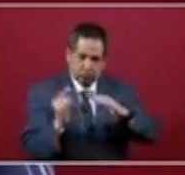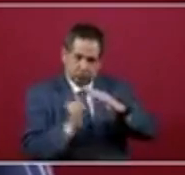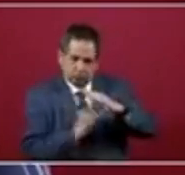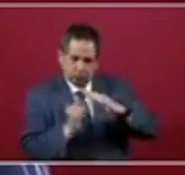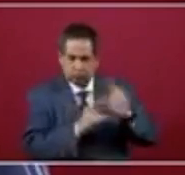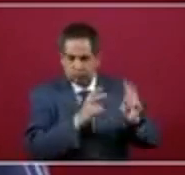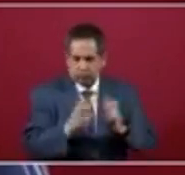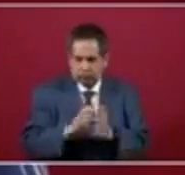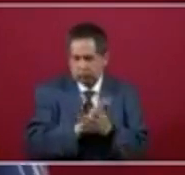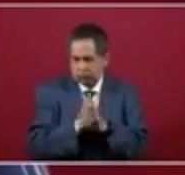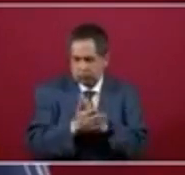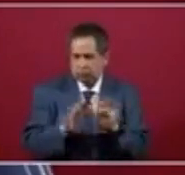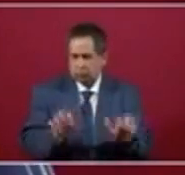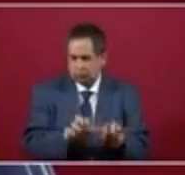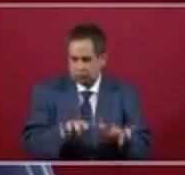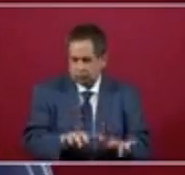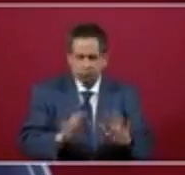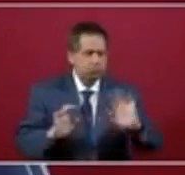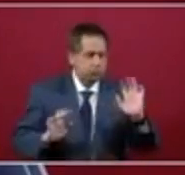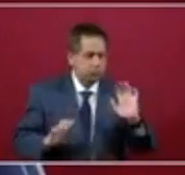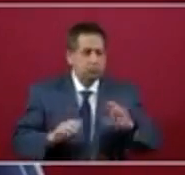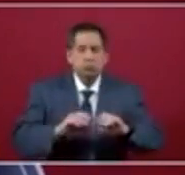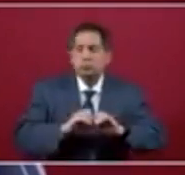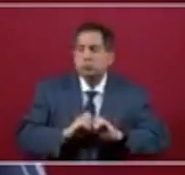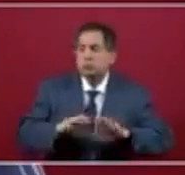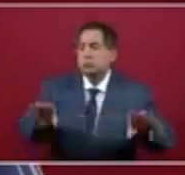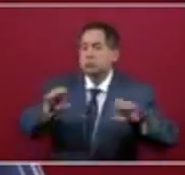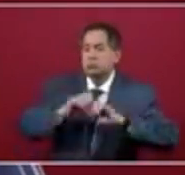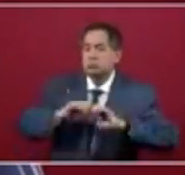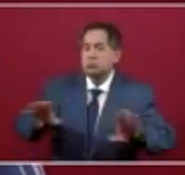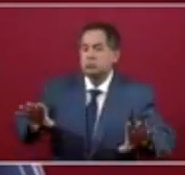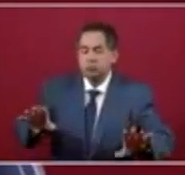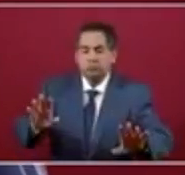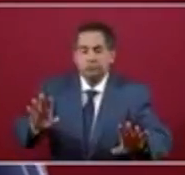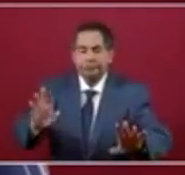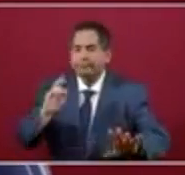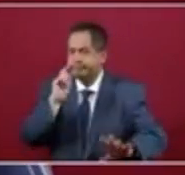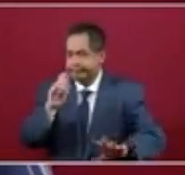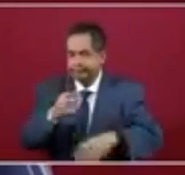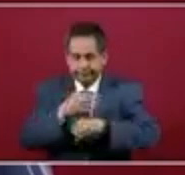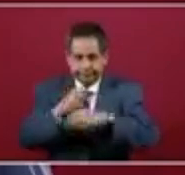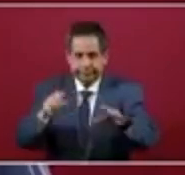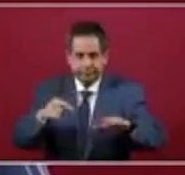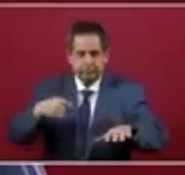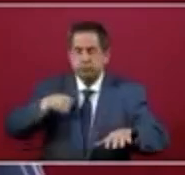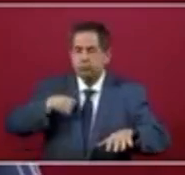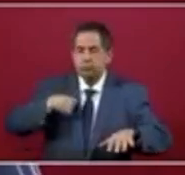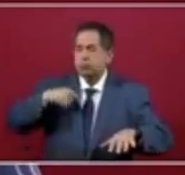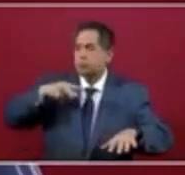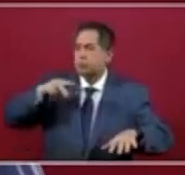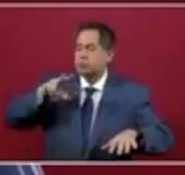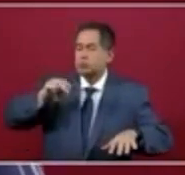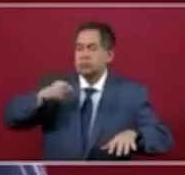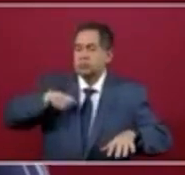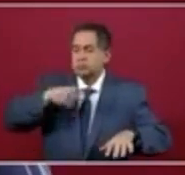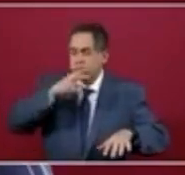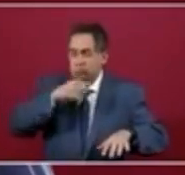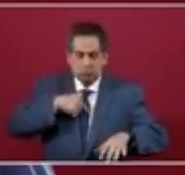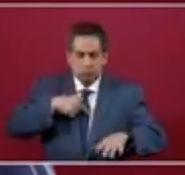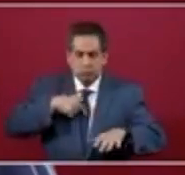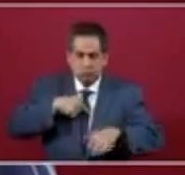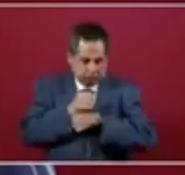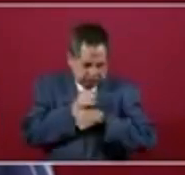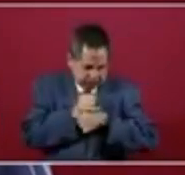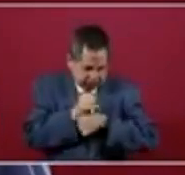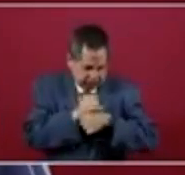digitalizarlos en su momento y para difundirlos. No podemos nosotros entrar en un terreno de